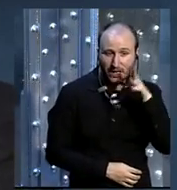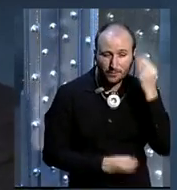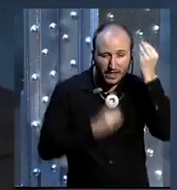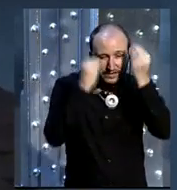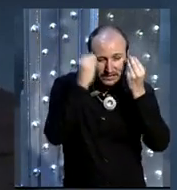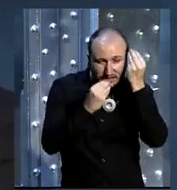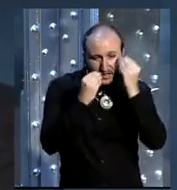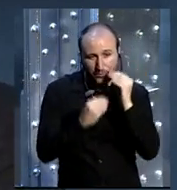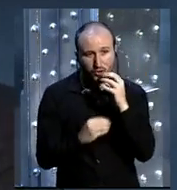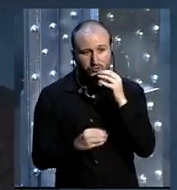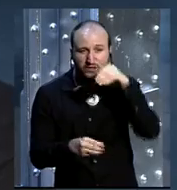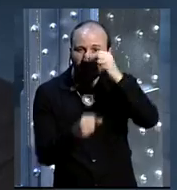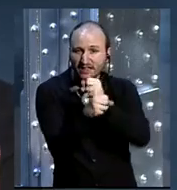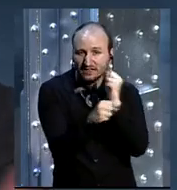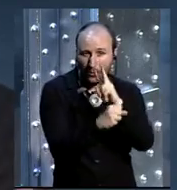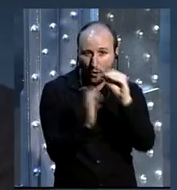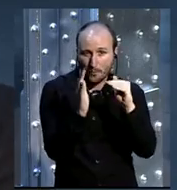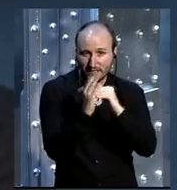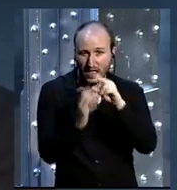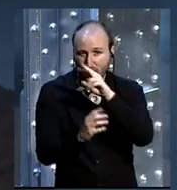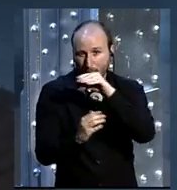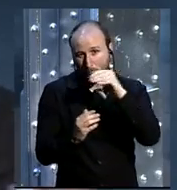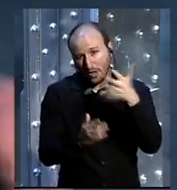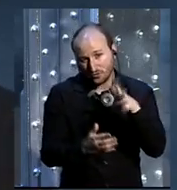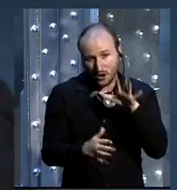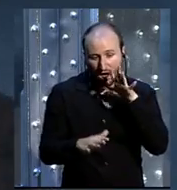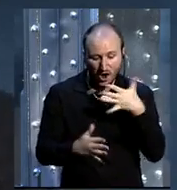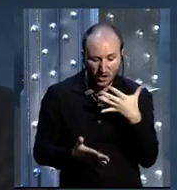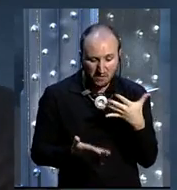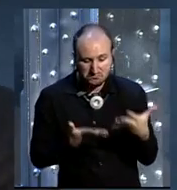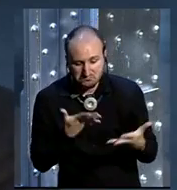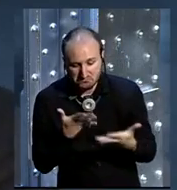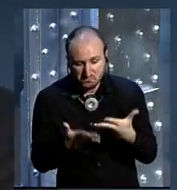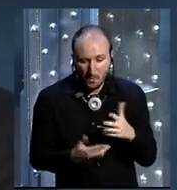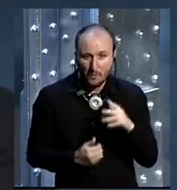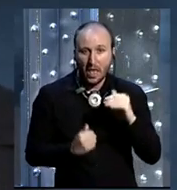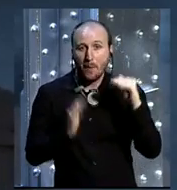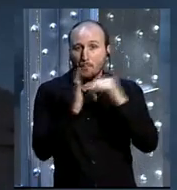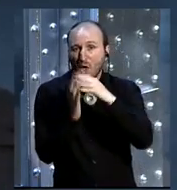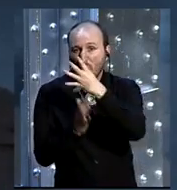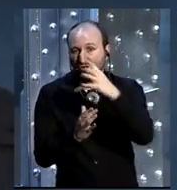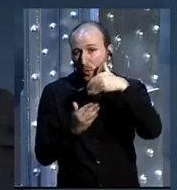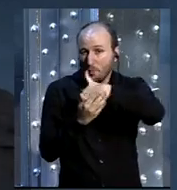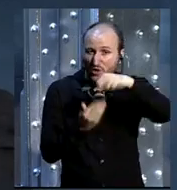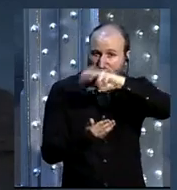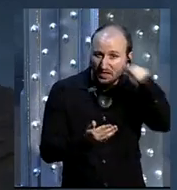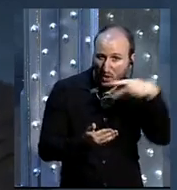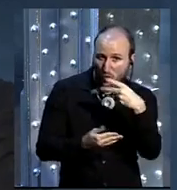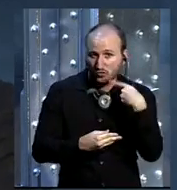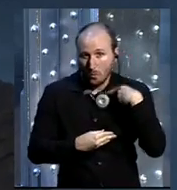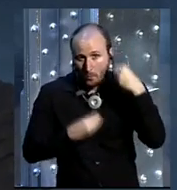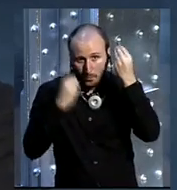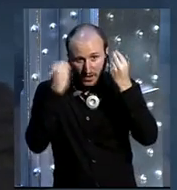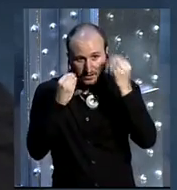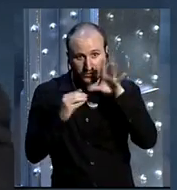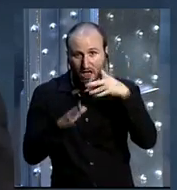esta economía de las redes sociales y generamos en torno a 1.400 millones de euros en el 2011 y creemos que esa cifra